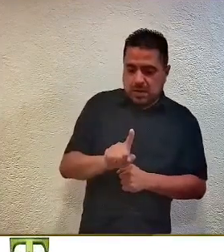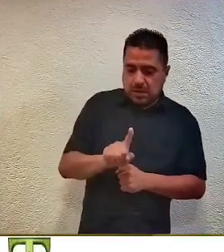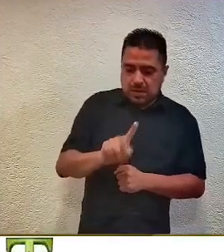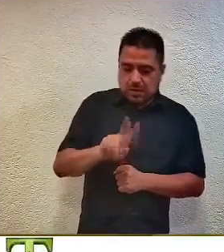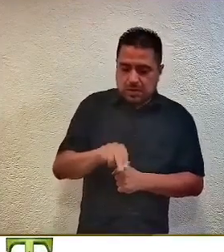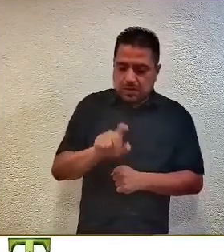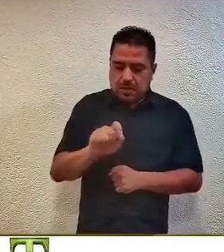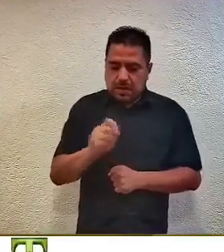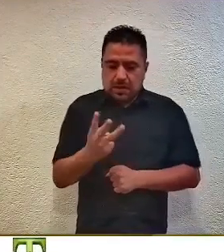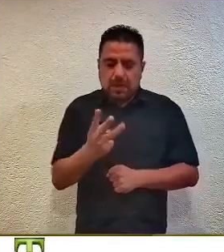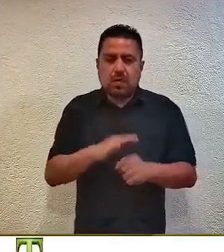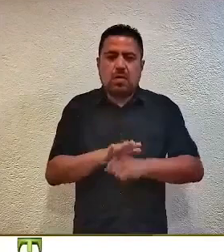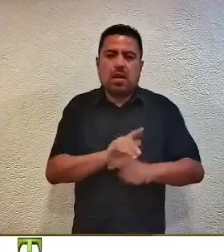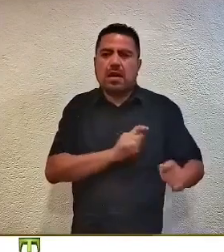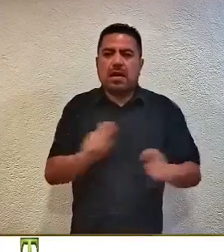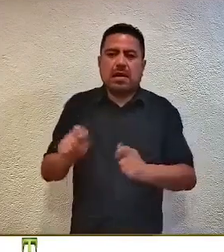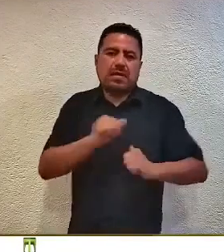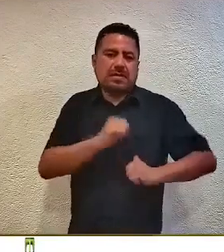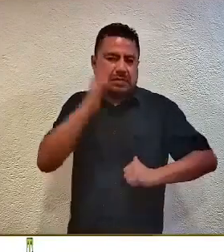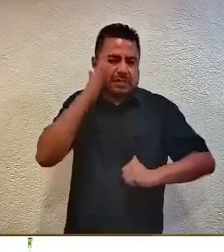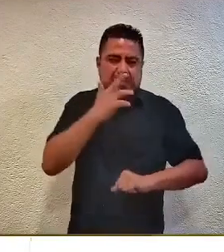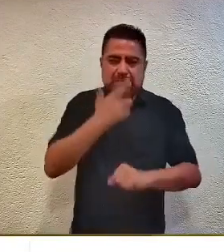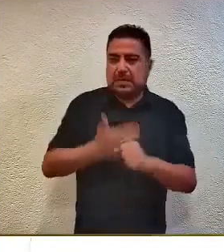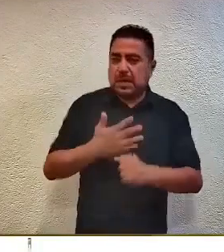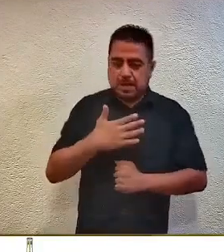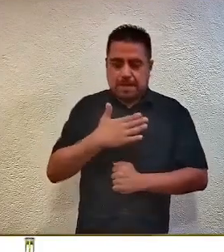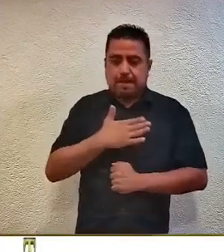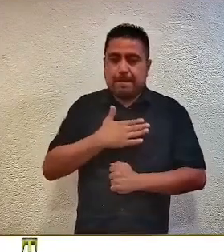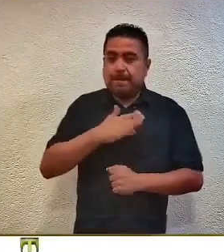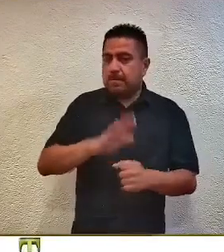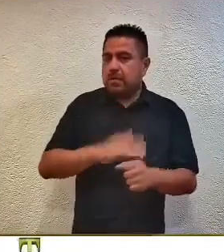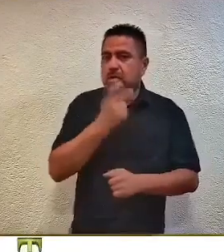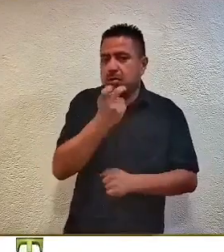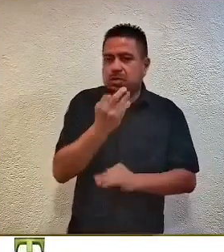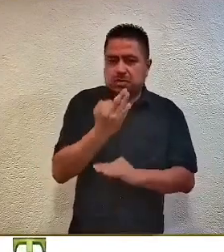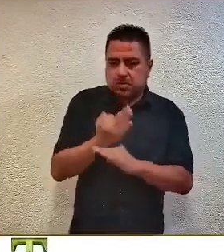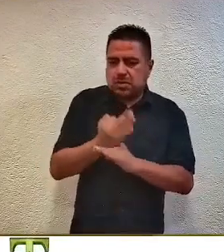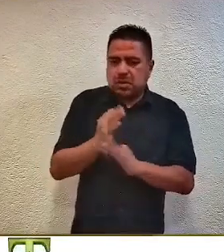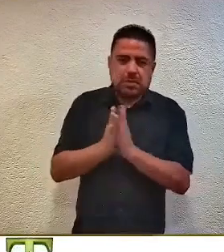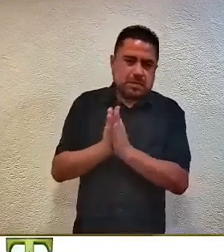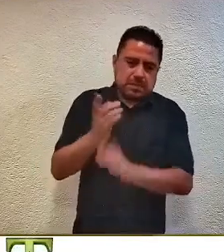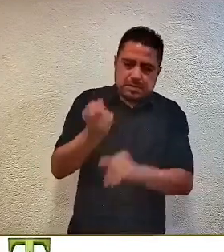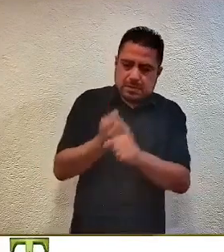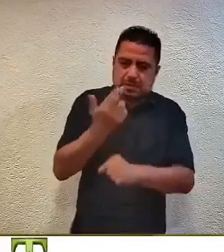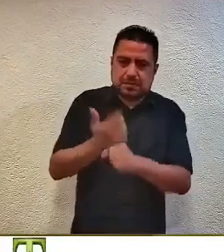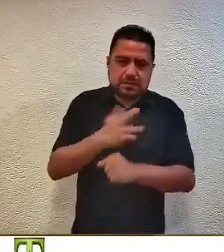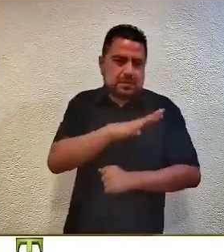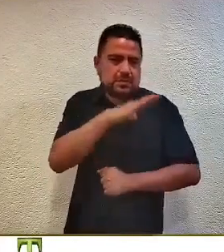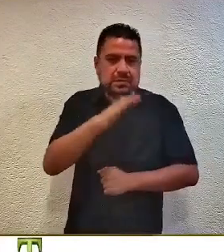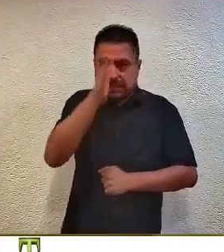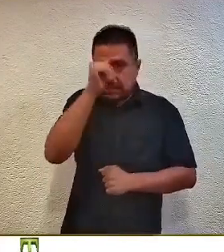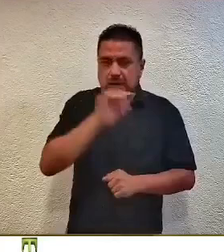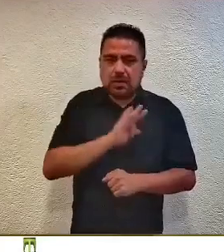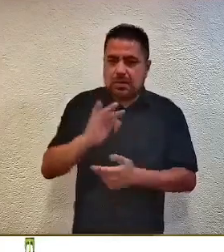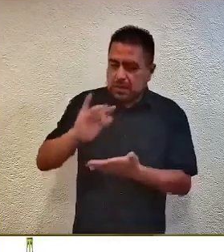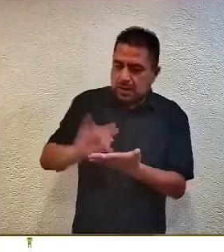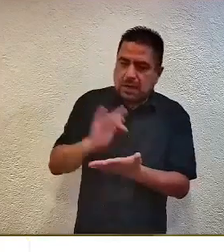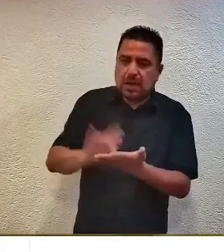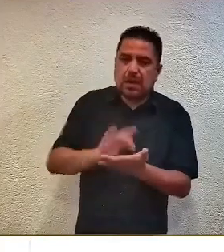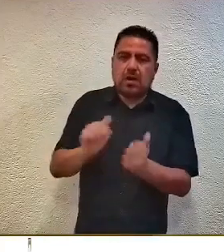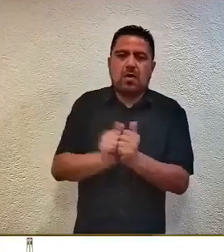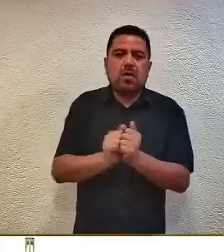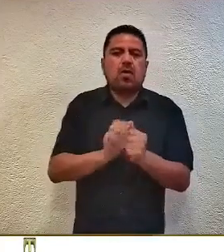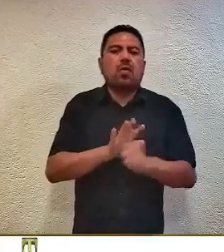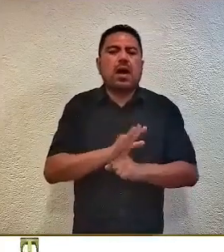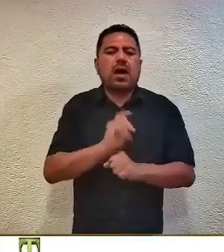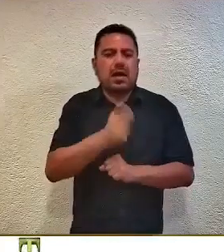TEE/GEC/004/2023, el cual fue turnado a la ponencia a mi cargo. Por lo tanto, le solicito al secretario general de acuerdos nos apoye con la